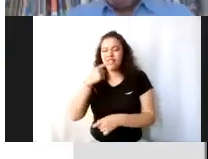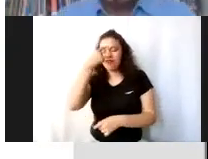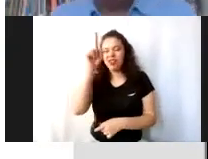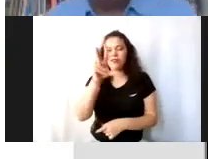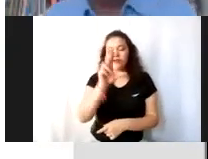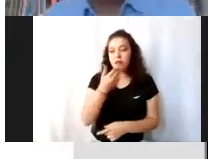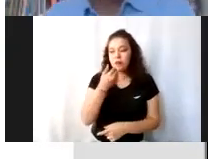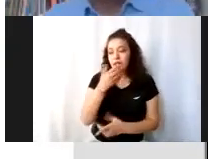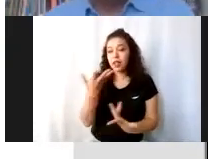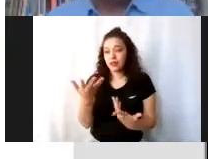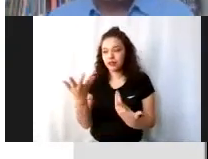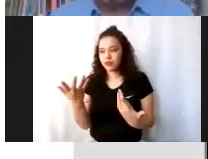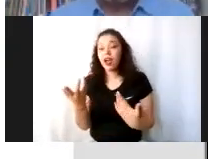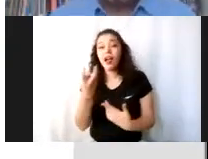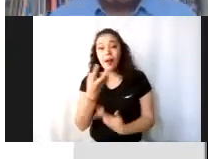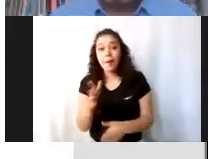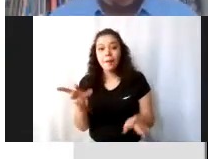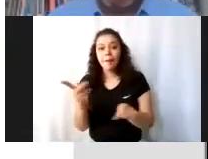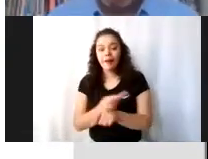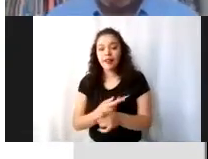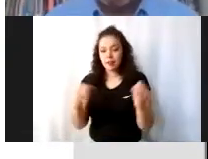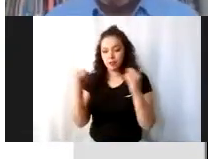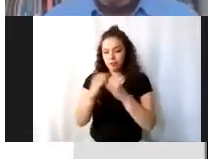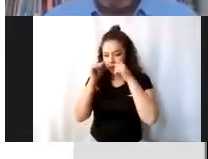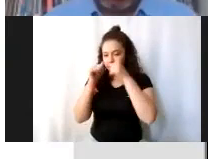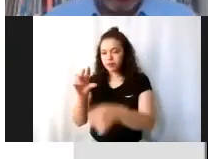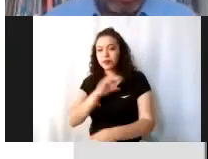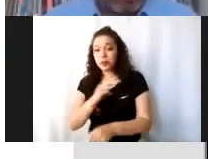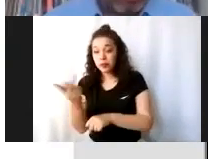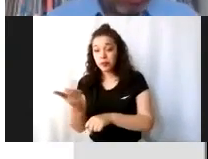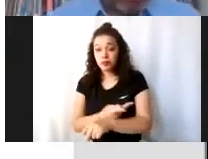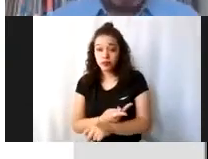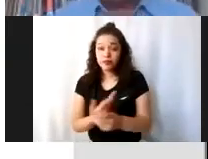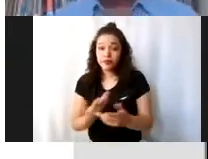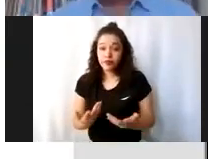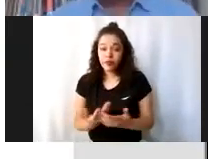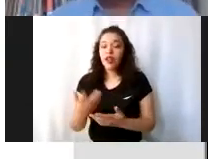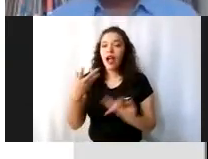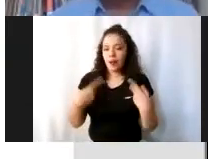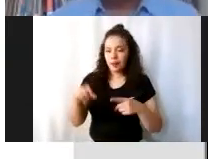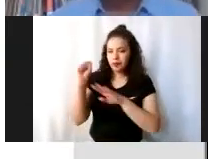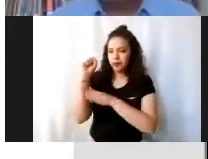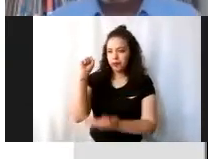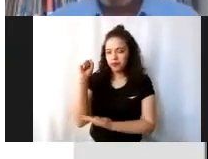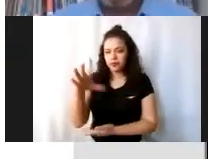Esto pasa, ¿no? En las instituciones de asistencia privada suelen tener personas que están embarazadas.